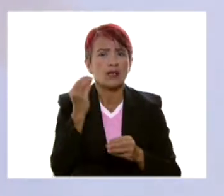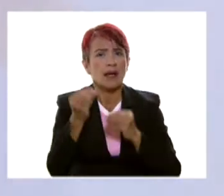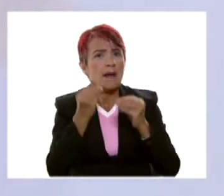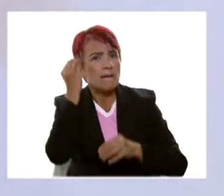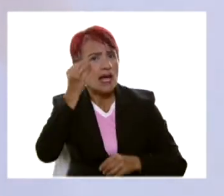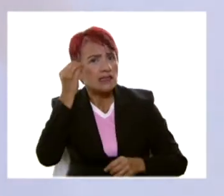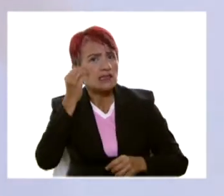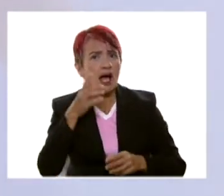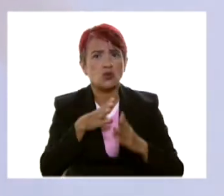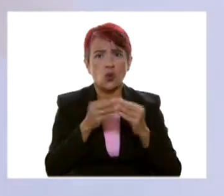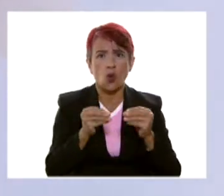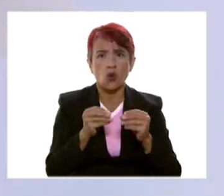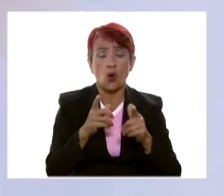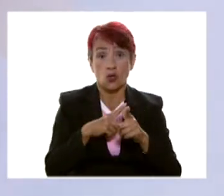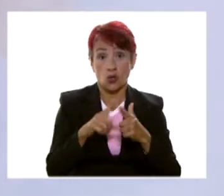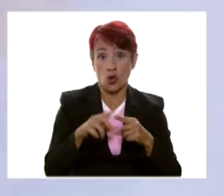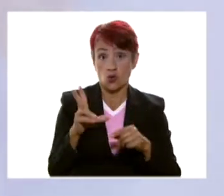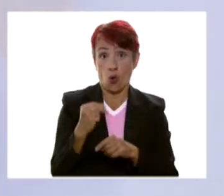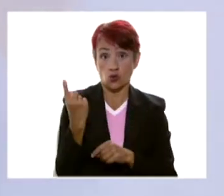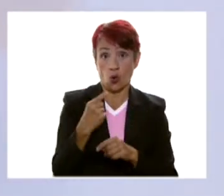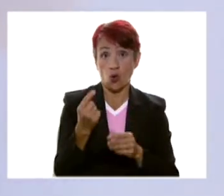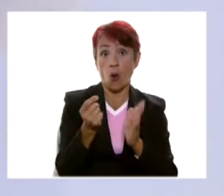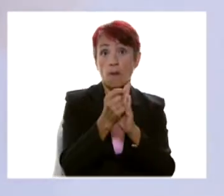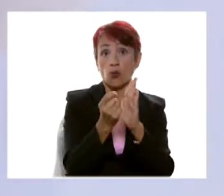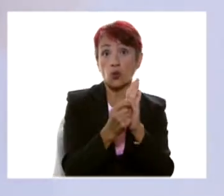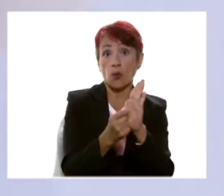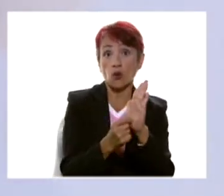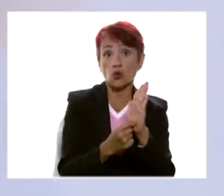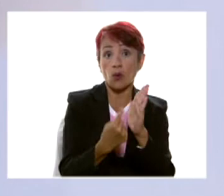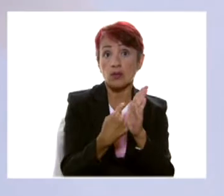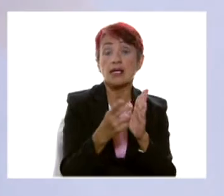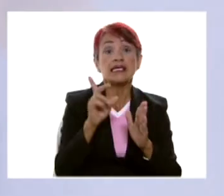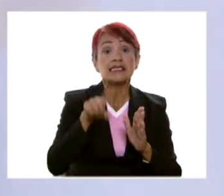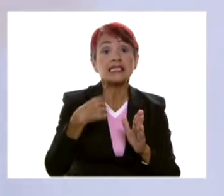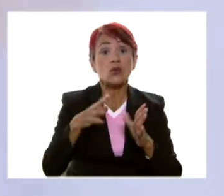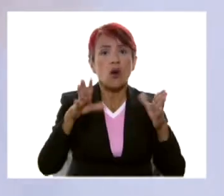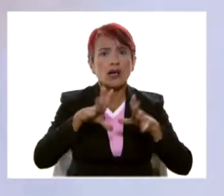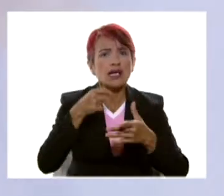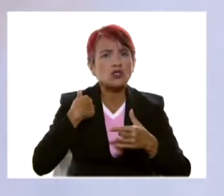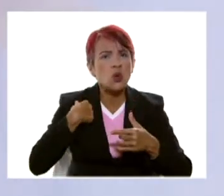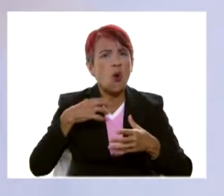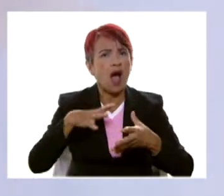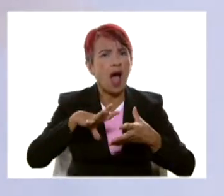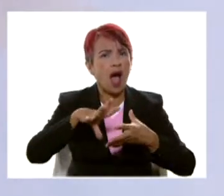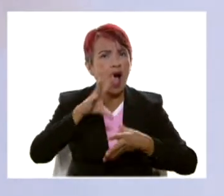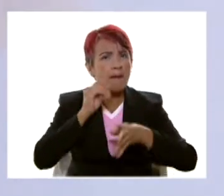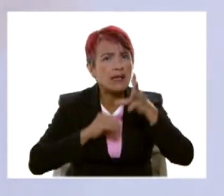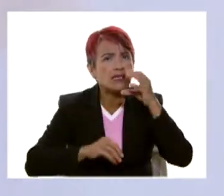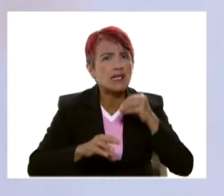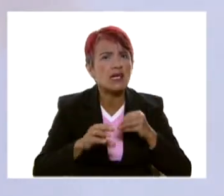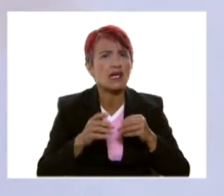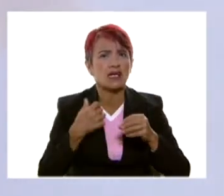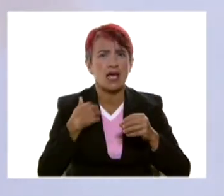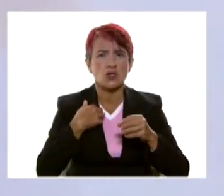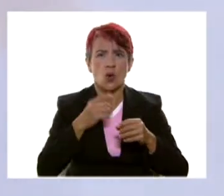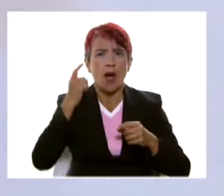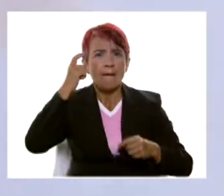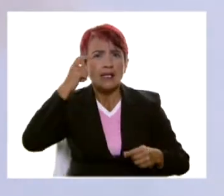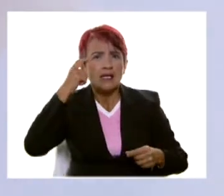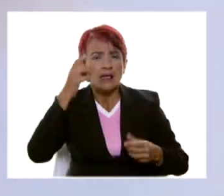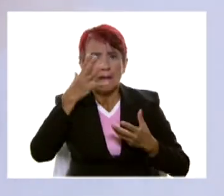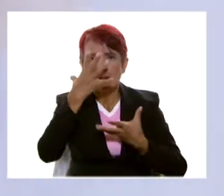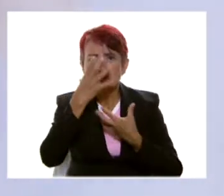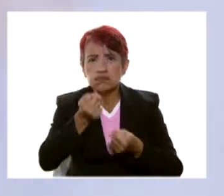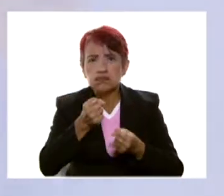y es importante, no solamente una calificación, sino lo que el estudiante está aprendiendo, qué me está quedando en mi mente, qué estoy aprendiendo